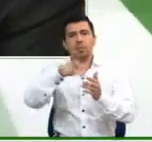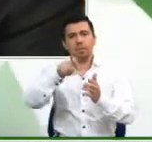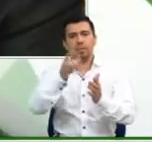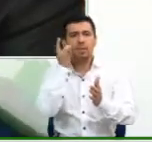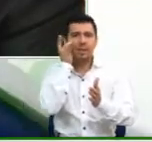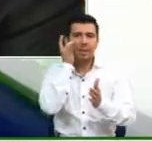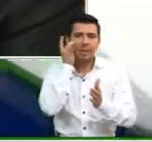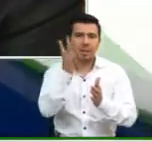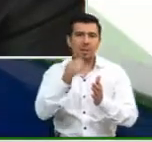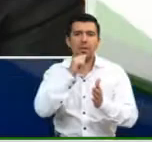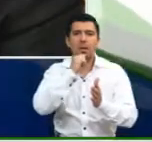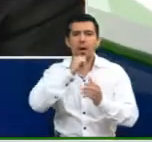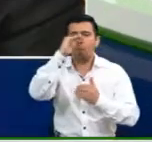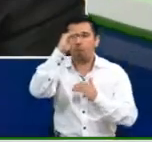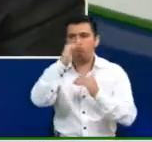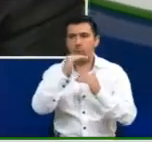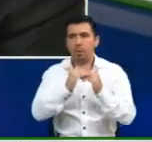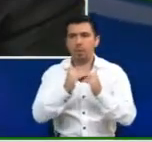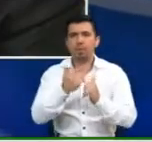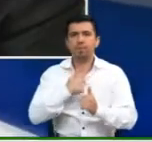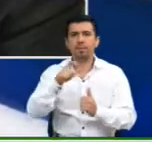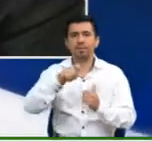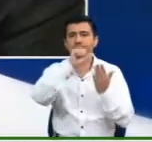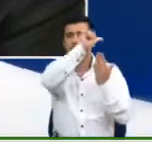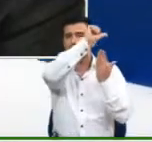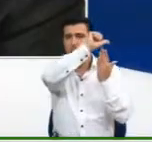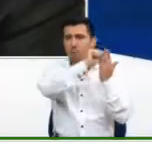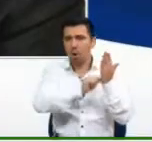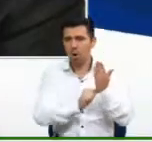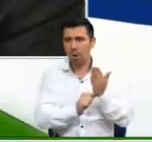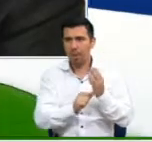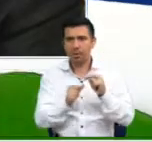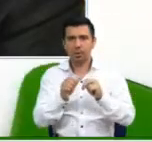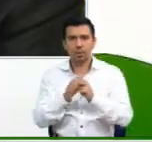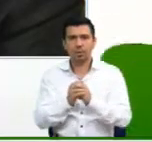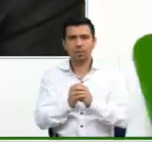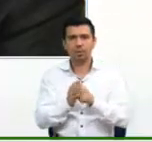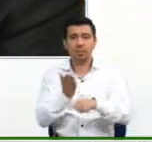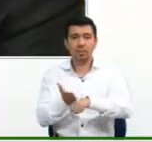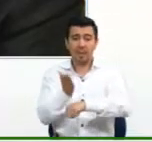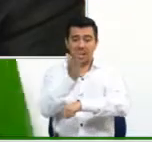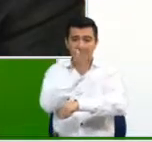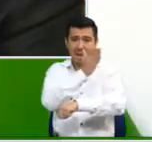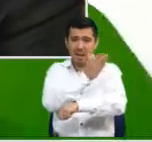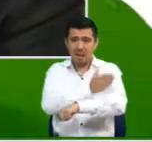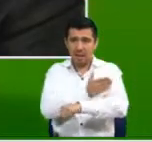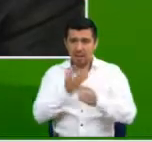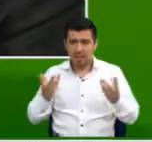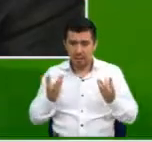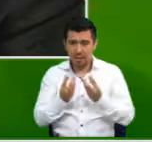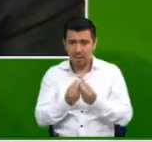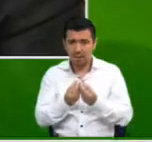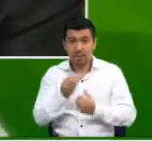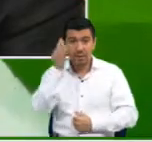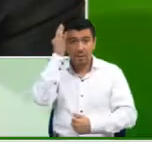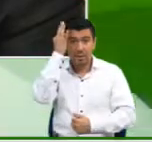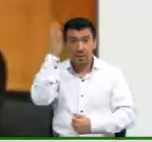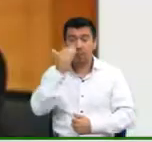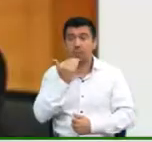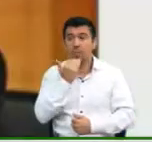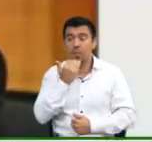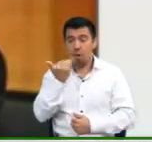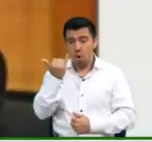lo importante es que esa programación se hace con antelación si llegado el caso se llegase a presentar hoy